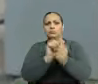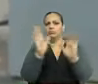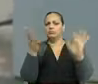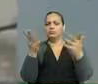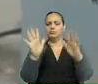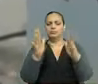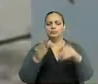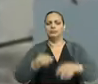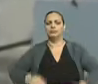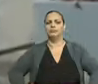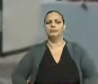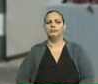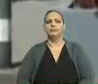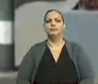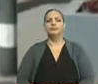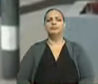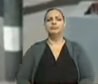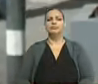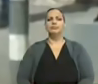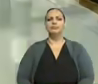informó Iván Casamen.